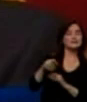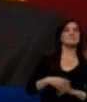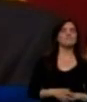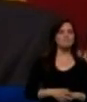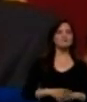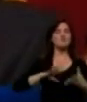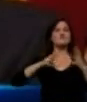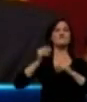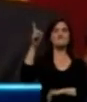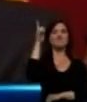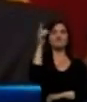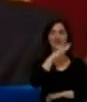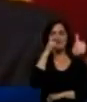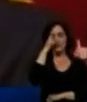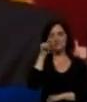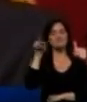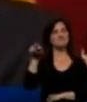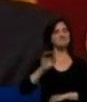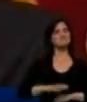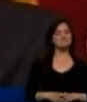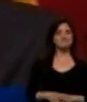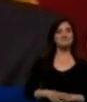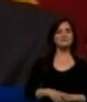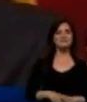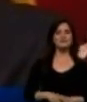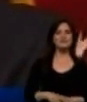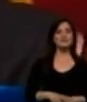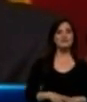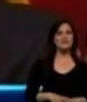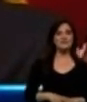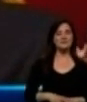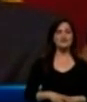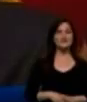un líder, Rafael Correa Delgado.